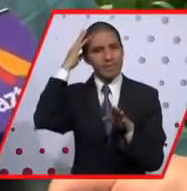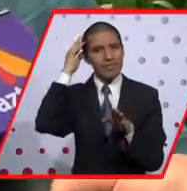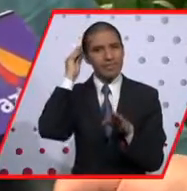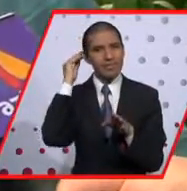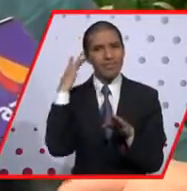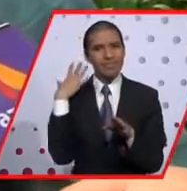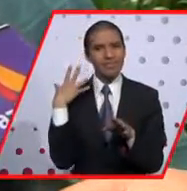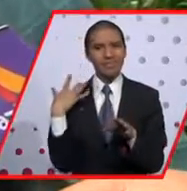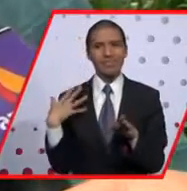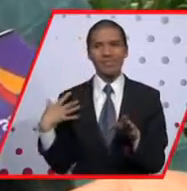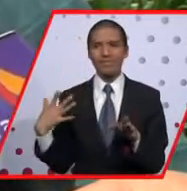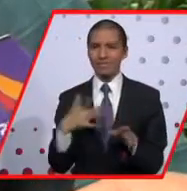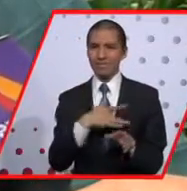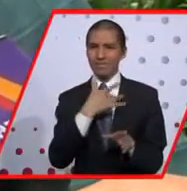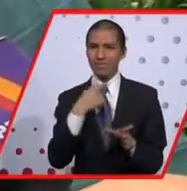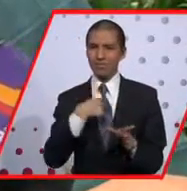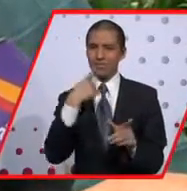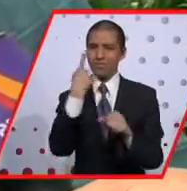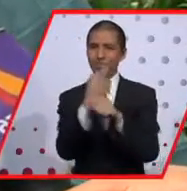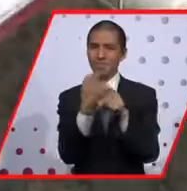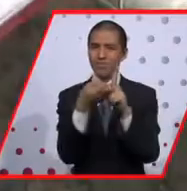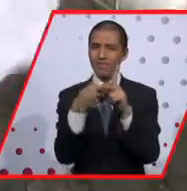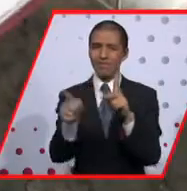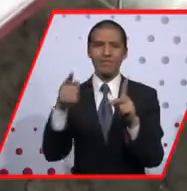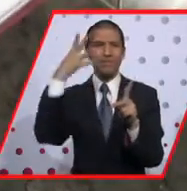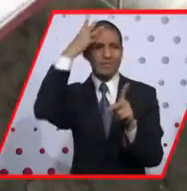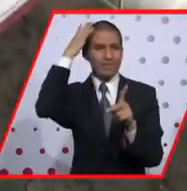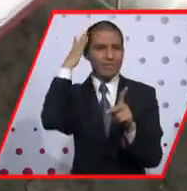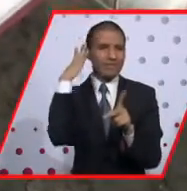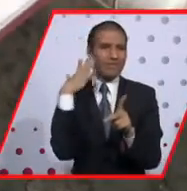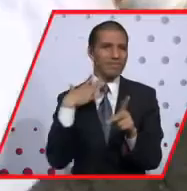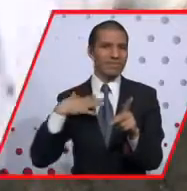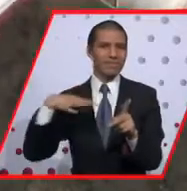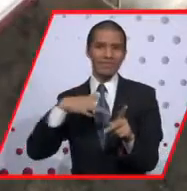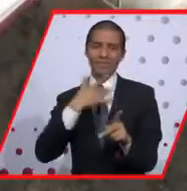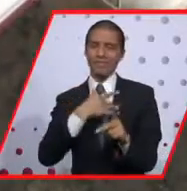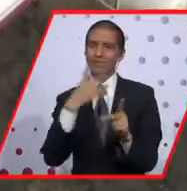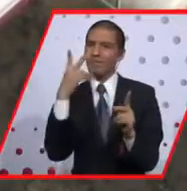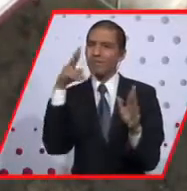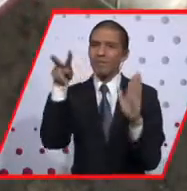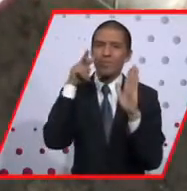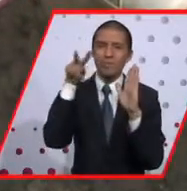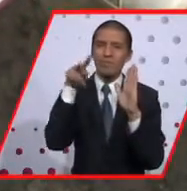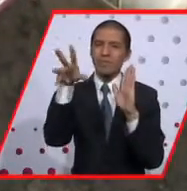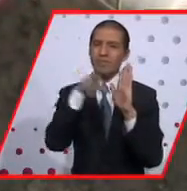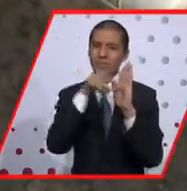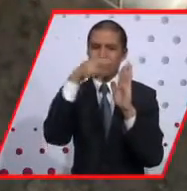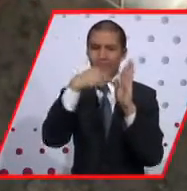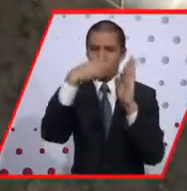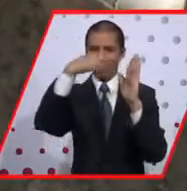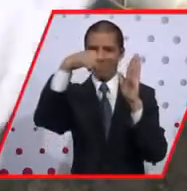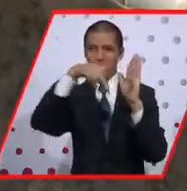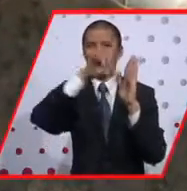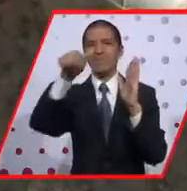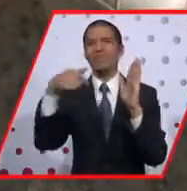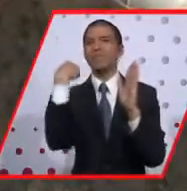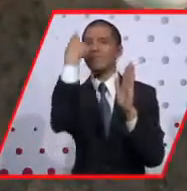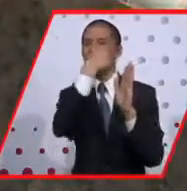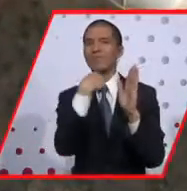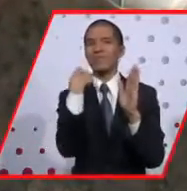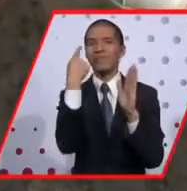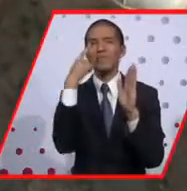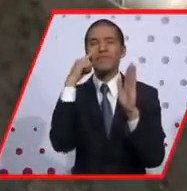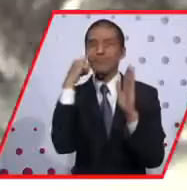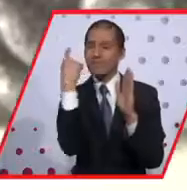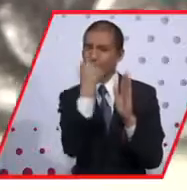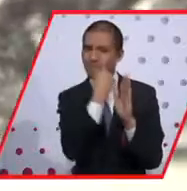Entonces, lo primero que me dejo llevar es por el cabello, porque ahí tiro mis trazos abstractos. Y luego ya llegó a la figuración, que es la